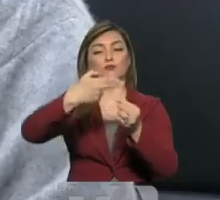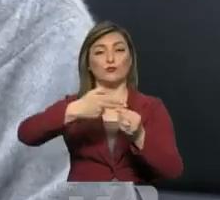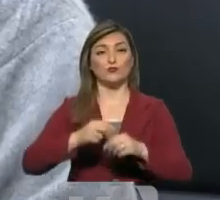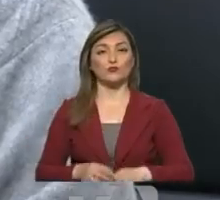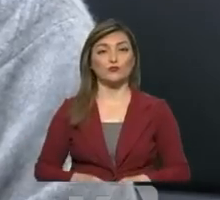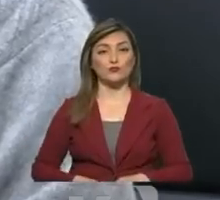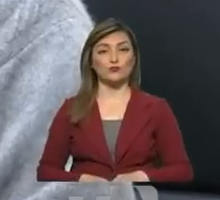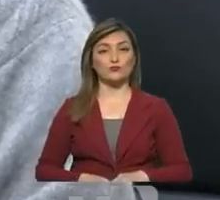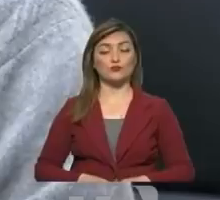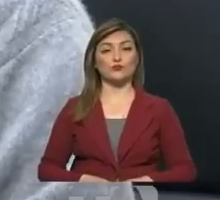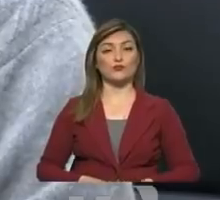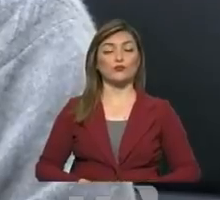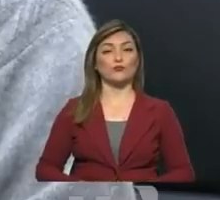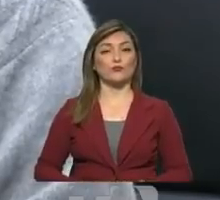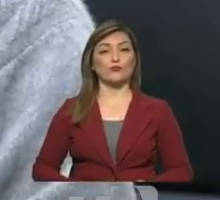presenciales. Para